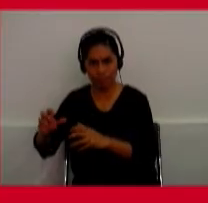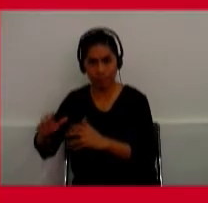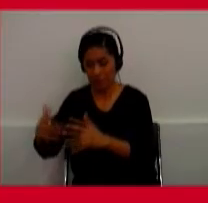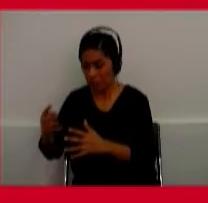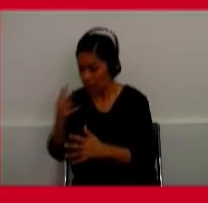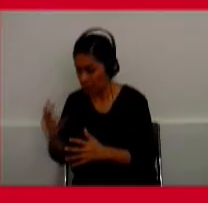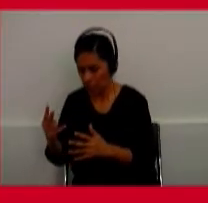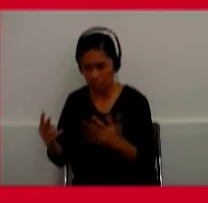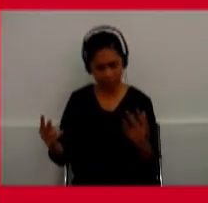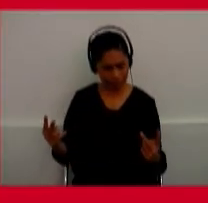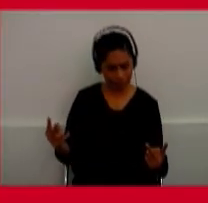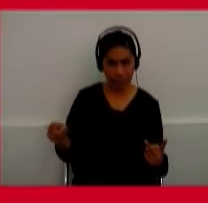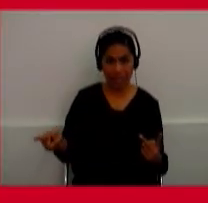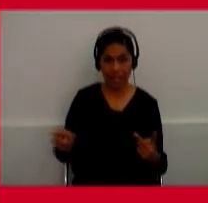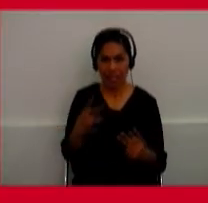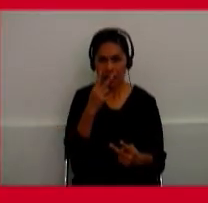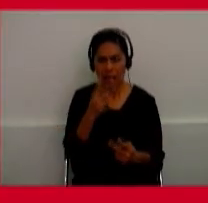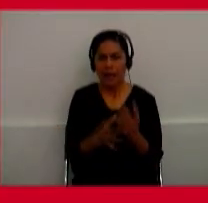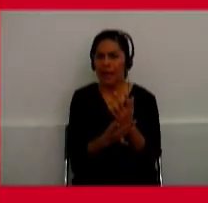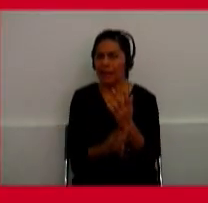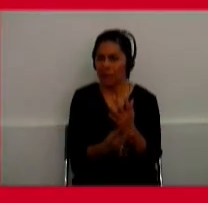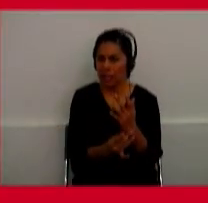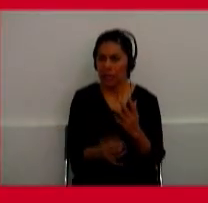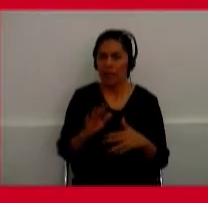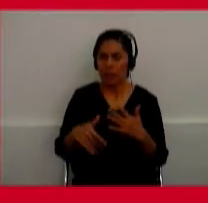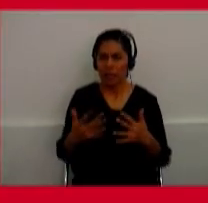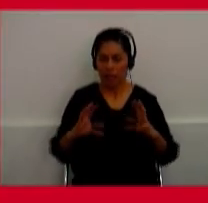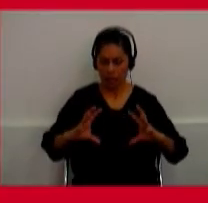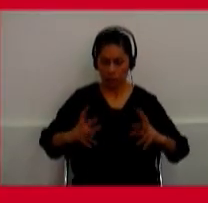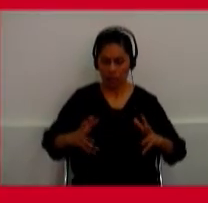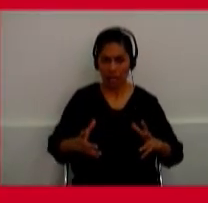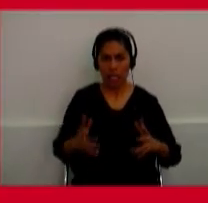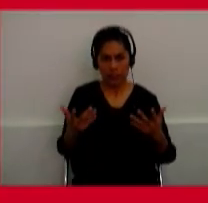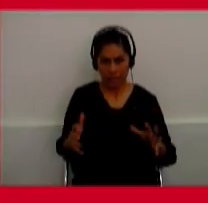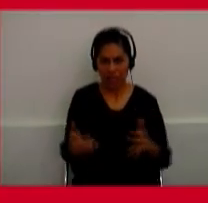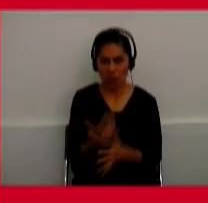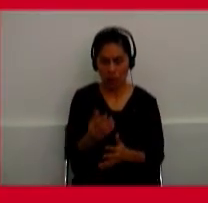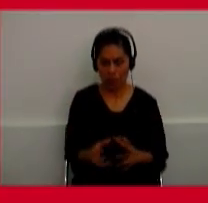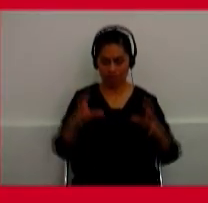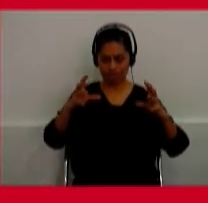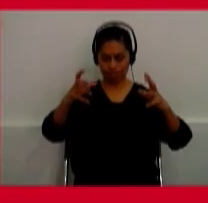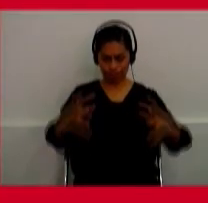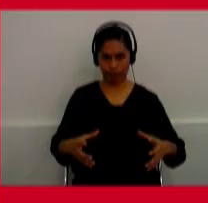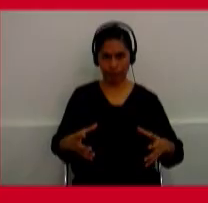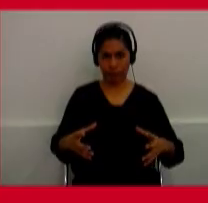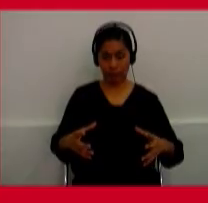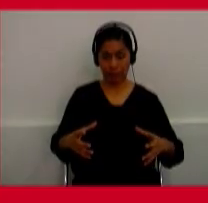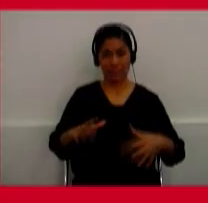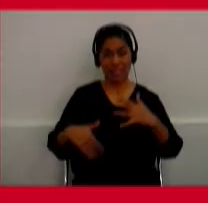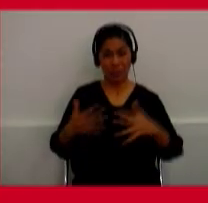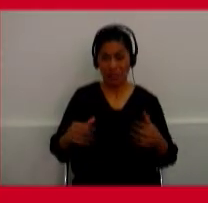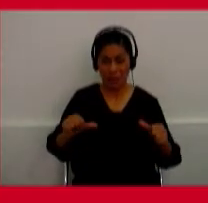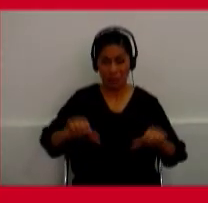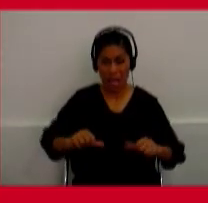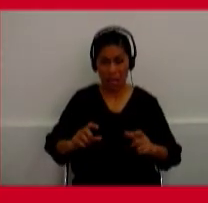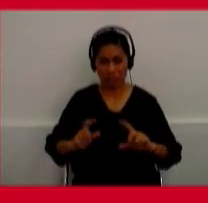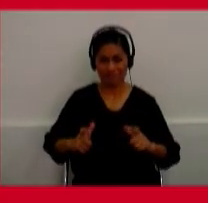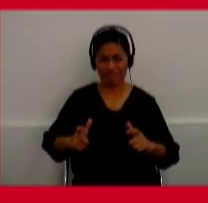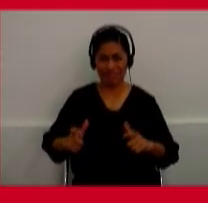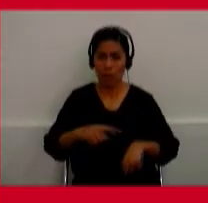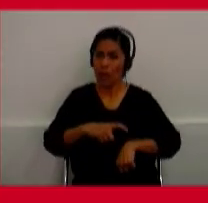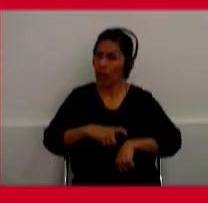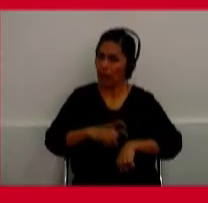la vida del aceite desde que el motor se instaló, se ha reparado nuevo, hasta que falló o se retiró por PCR o por